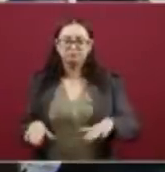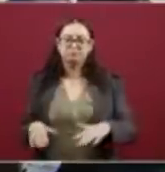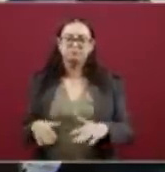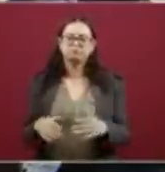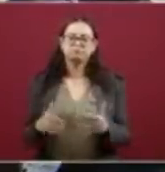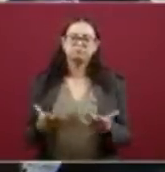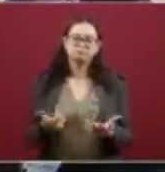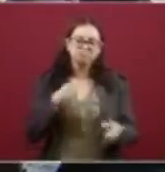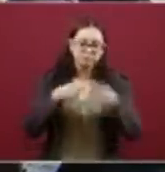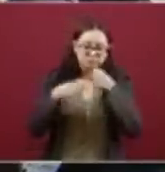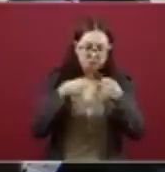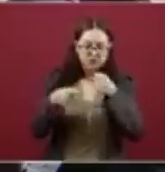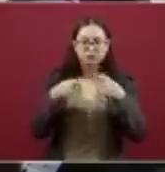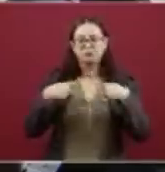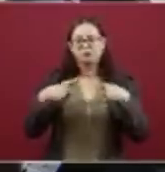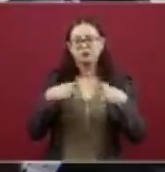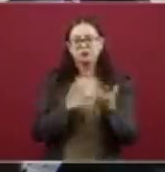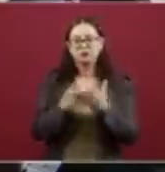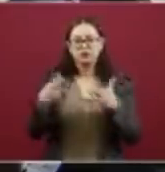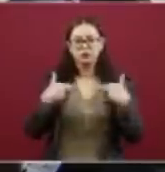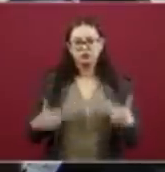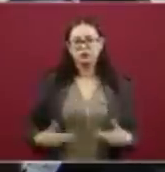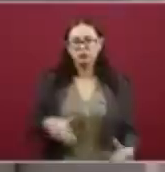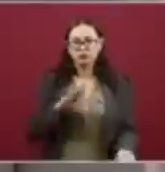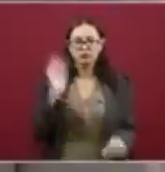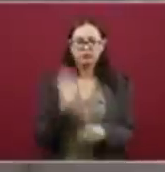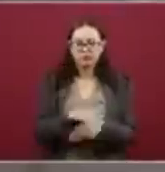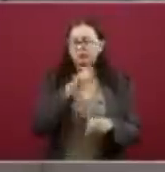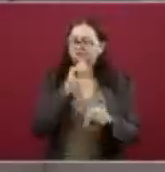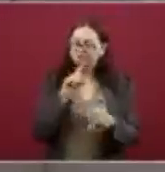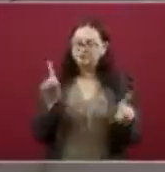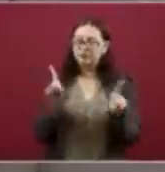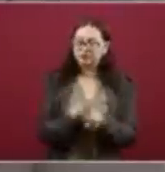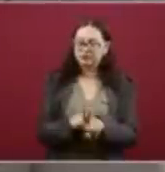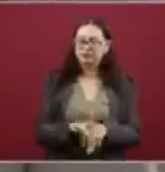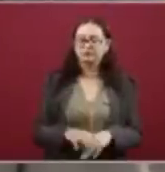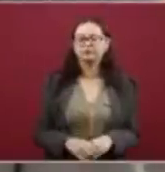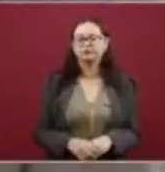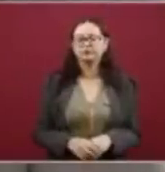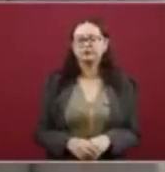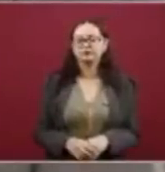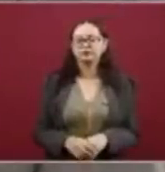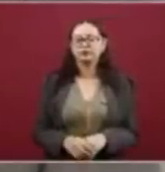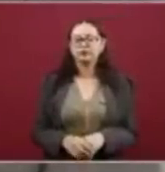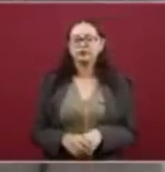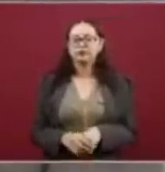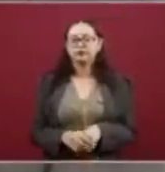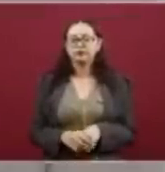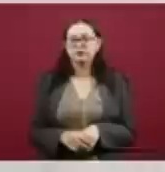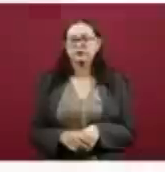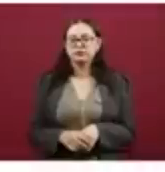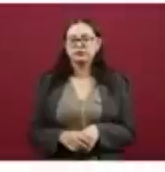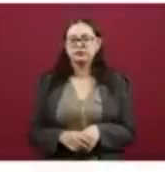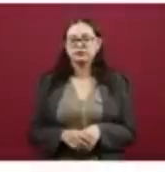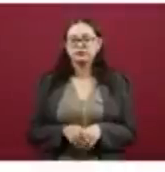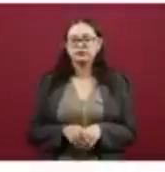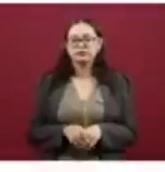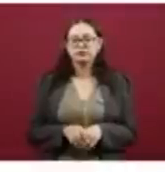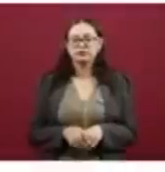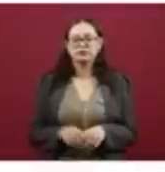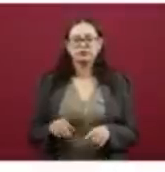de periodistas y defensores de derechos humanos. En el caso específico de los periodistas, tenemos